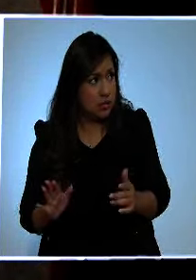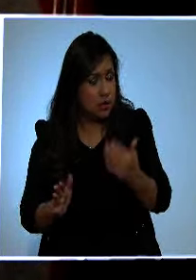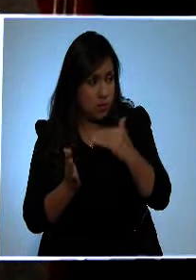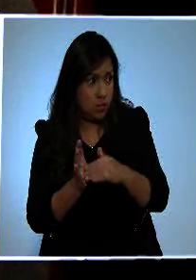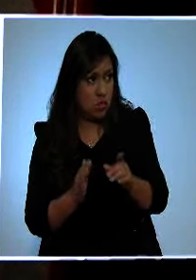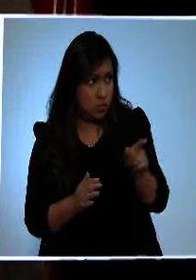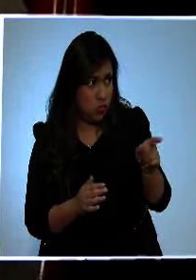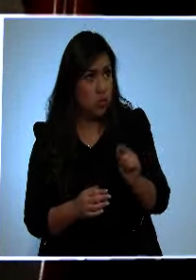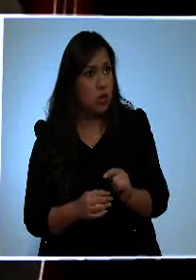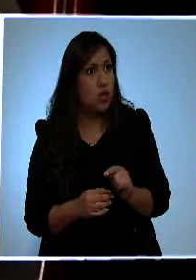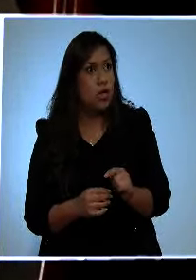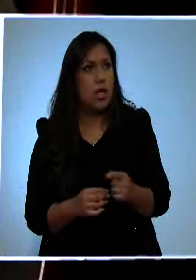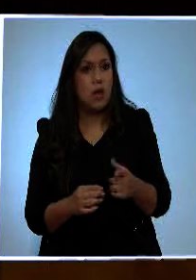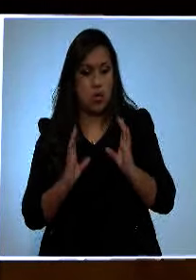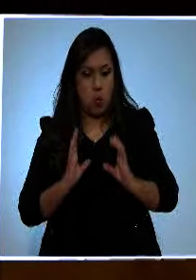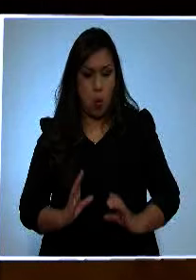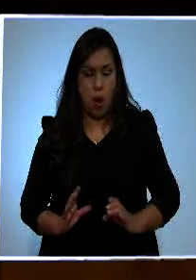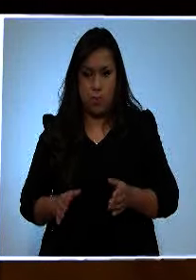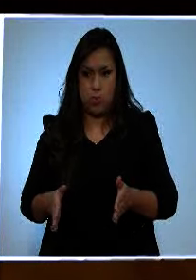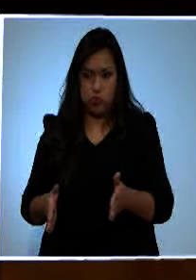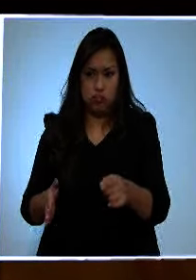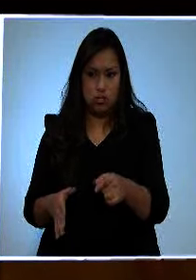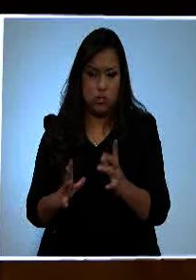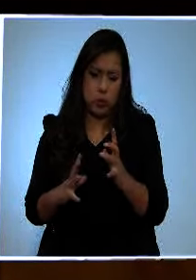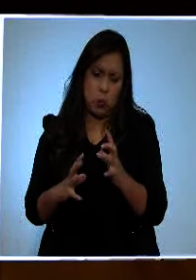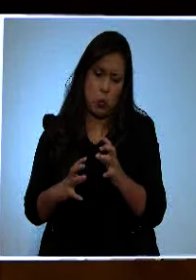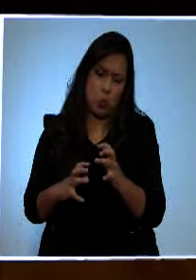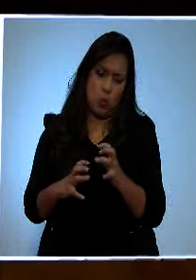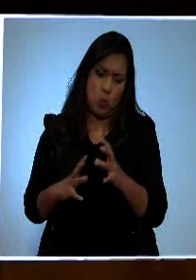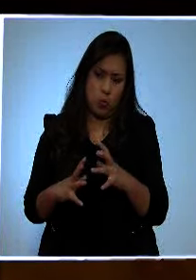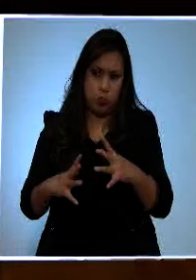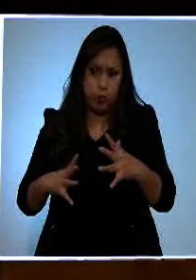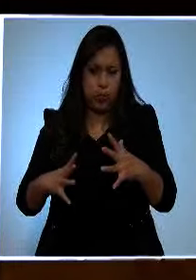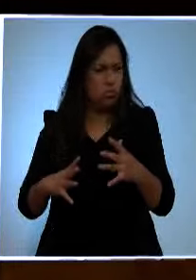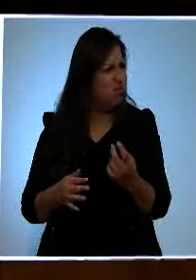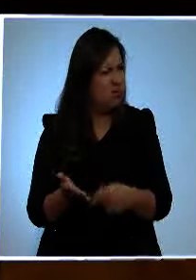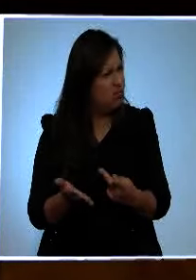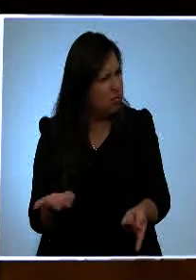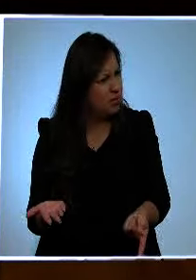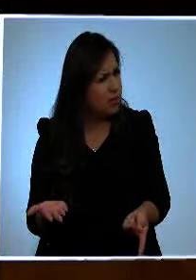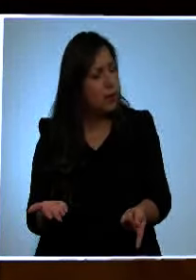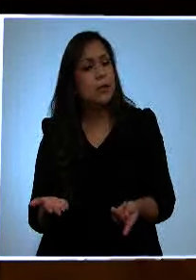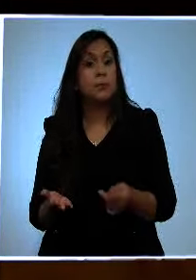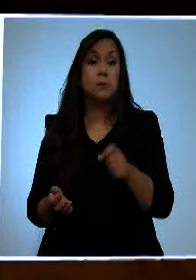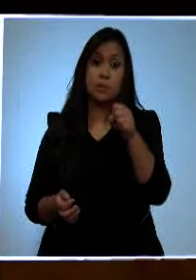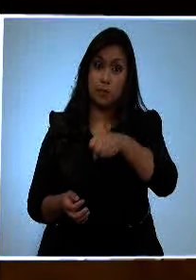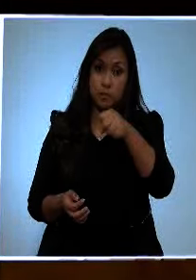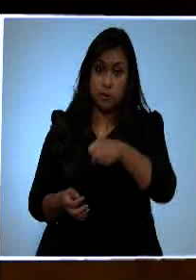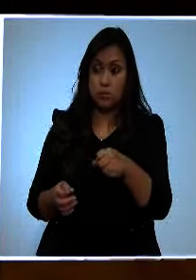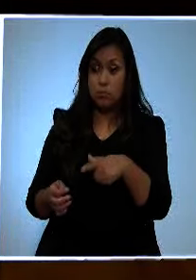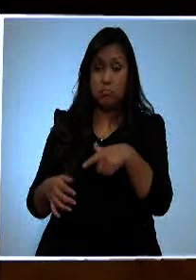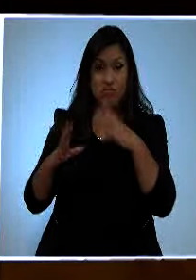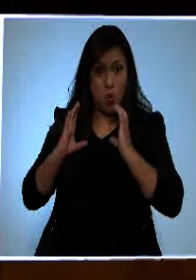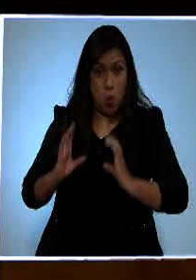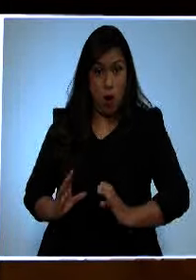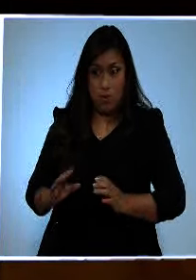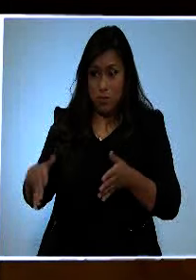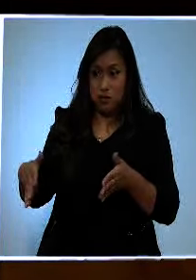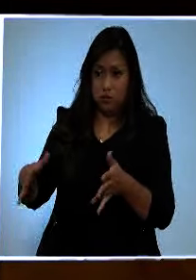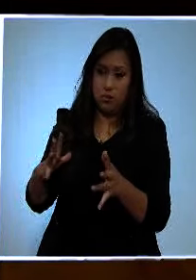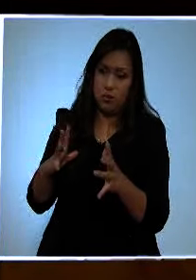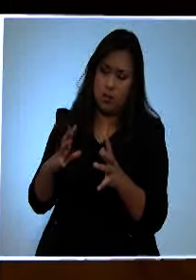ejemplo de la rehidratación de cadáveres suu Por supuesto que sí de hecho la rehidratación de cadáveres se aplica en cadáveres que pueden estar hasta 3 cu